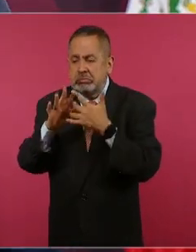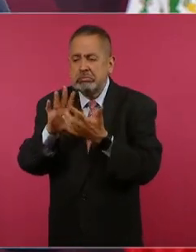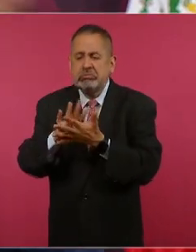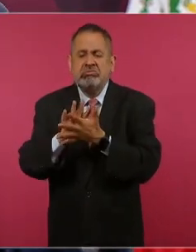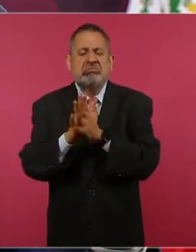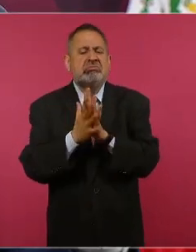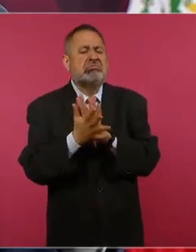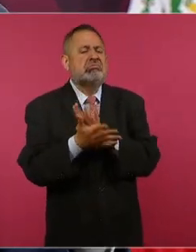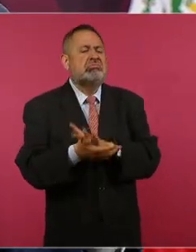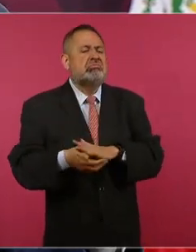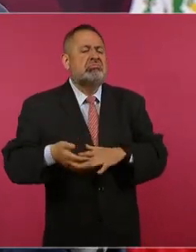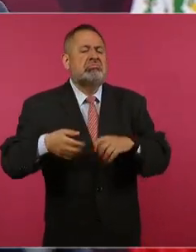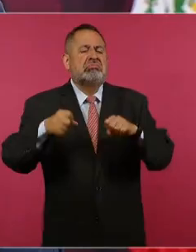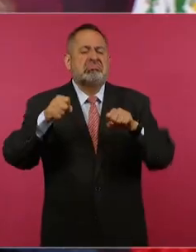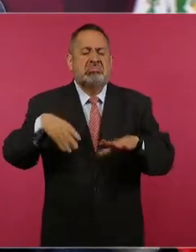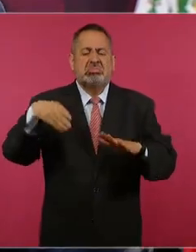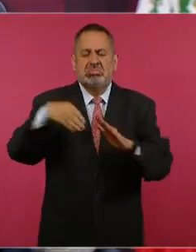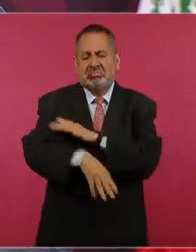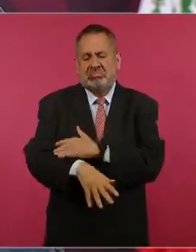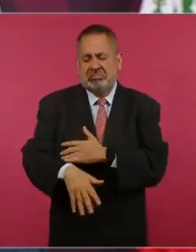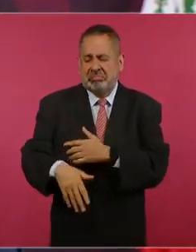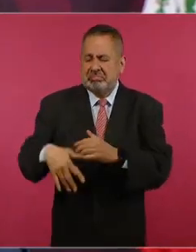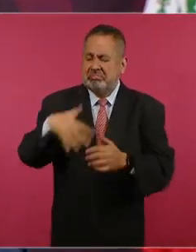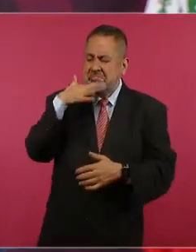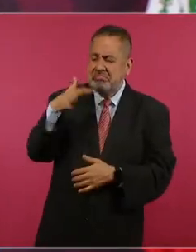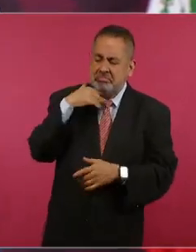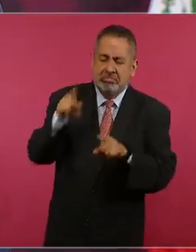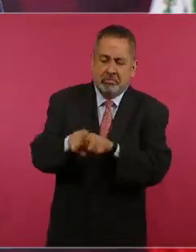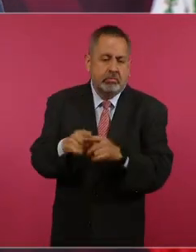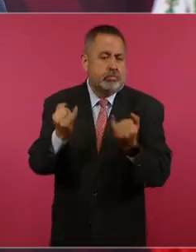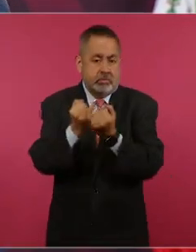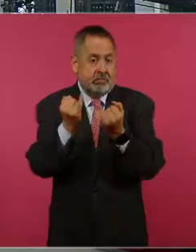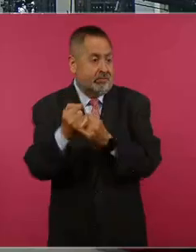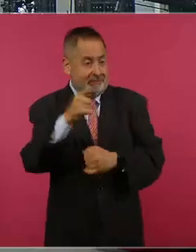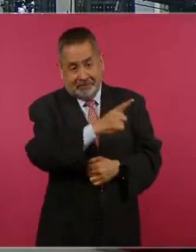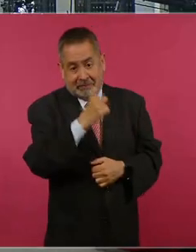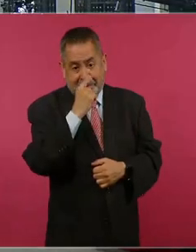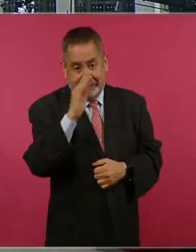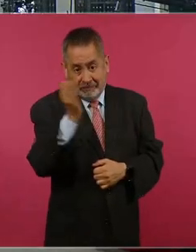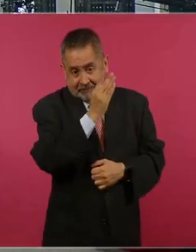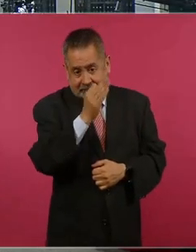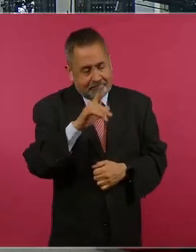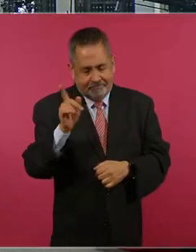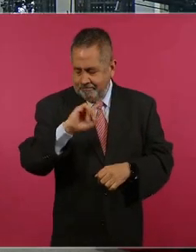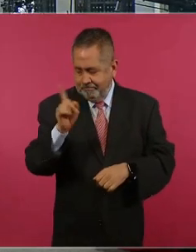se eche a perder, como sucedió con la Policía Federal.